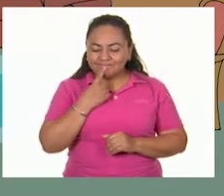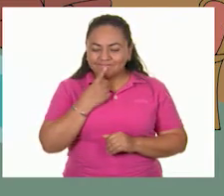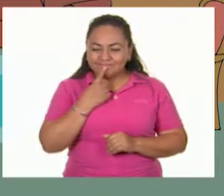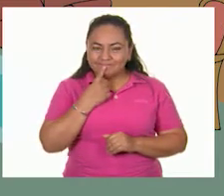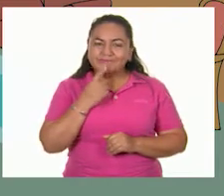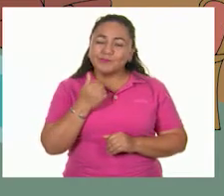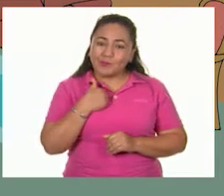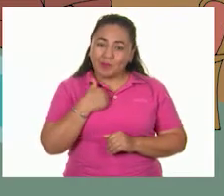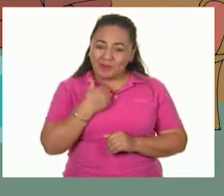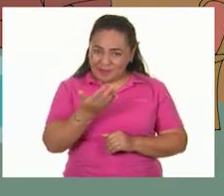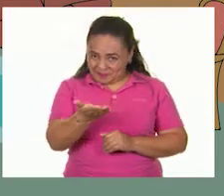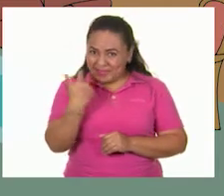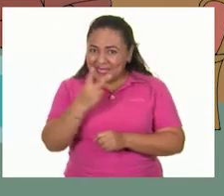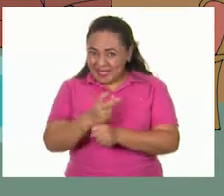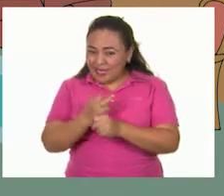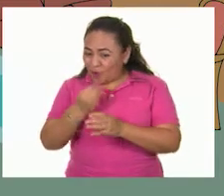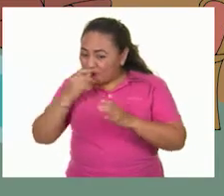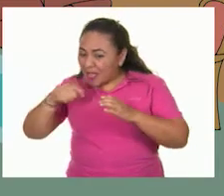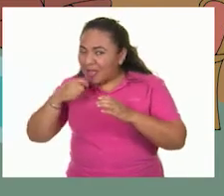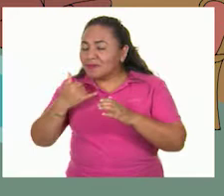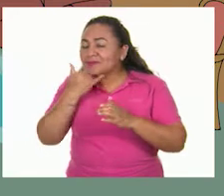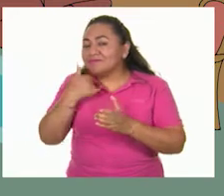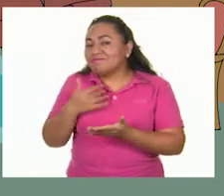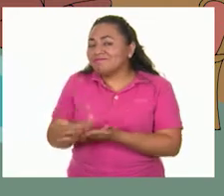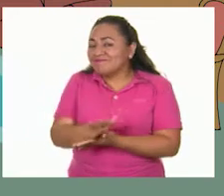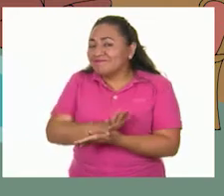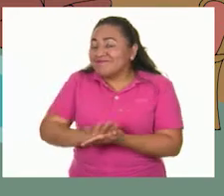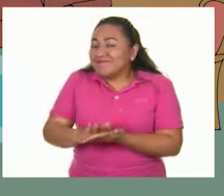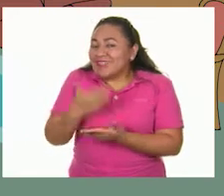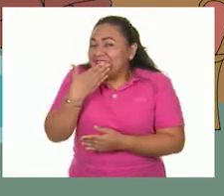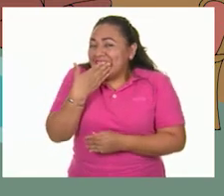los invitaría a comer mole de olla, pero me lo acabé todo.